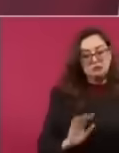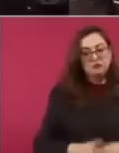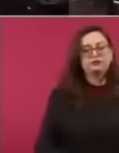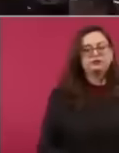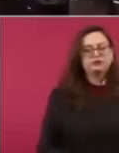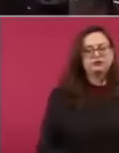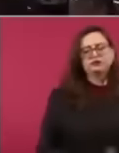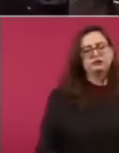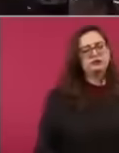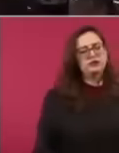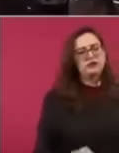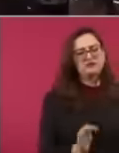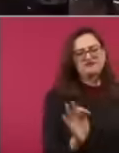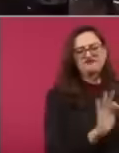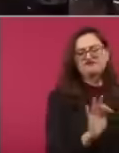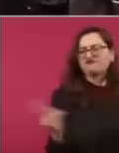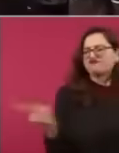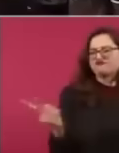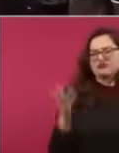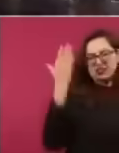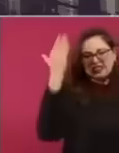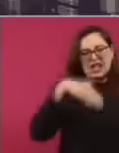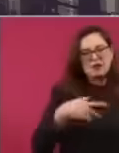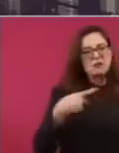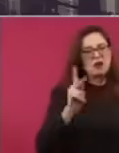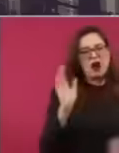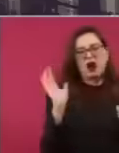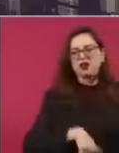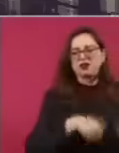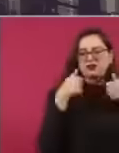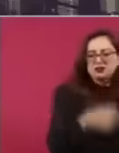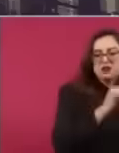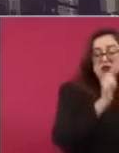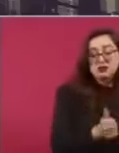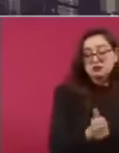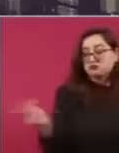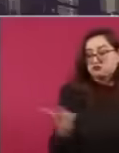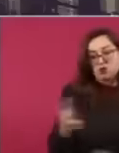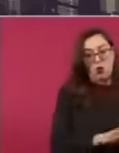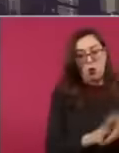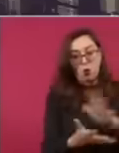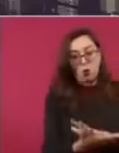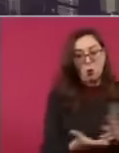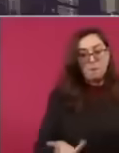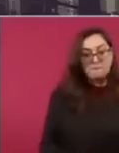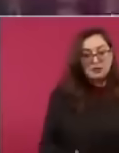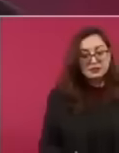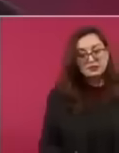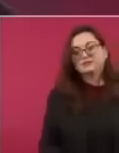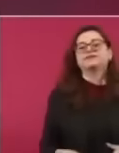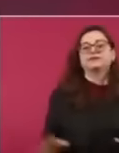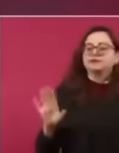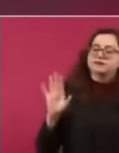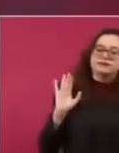En el caso de que sí supieran, pero no le dieran importancia, estarían cayendo en complicidad por omisión. México, pues el gobierno... Eso ya sería una cosa